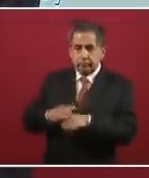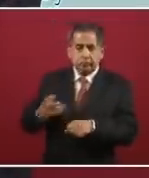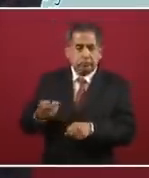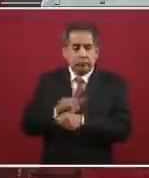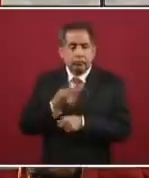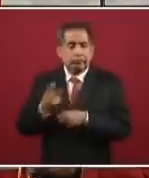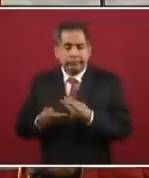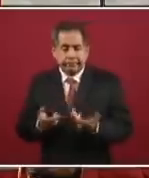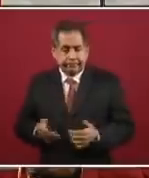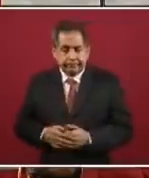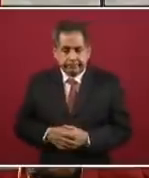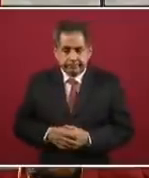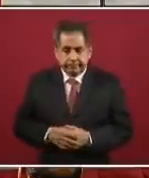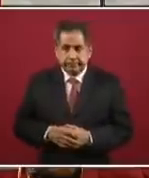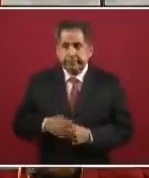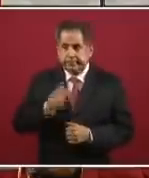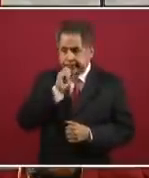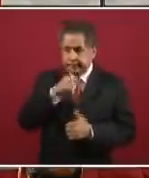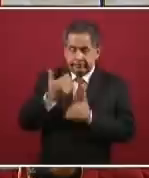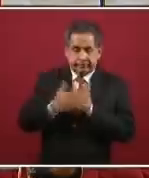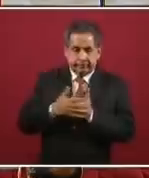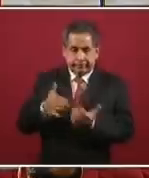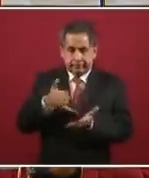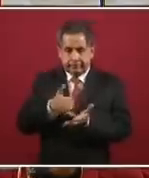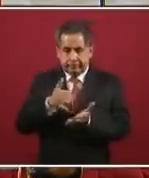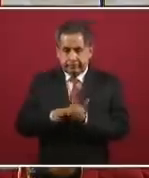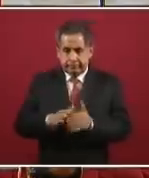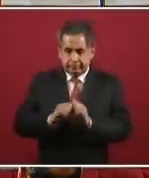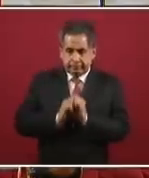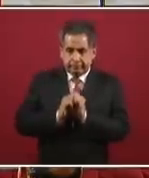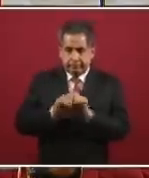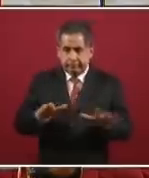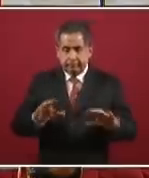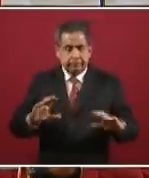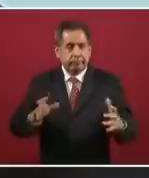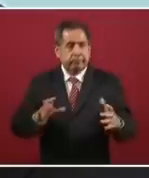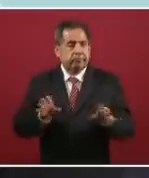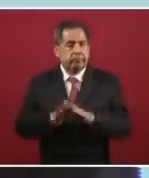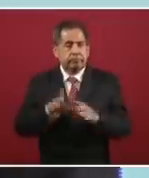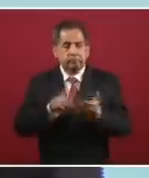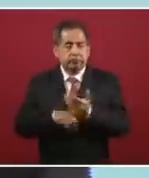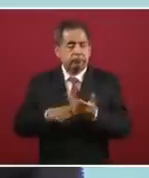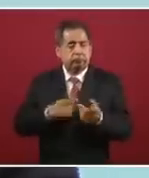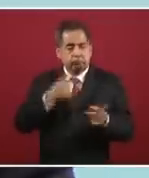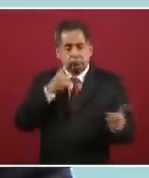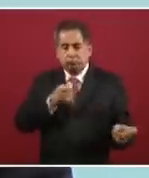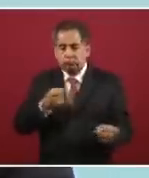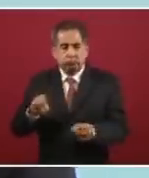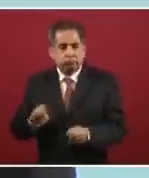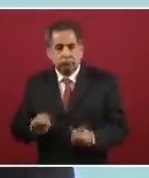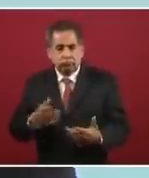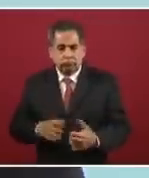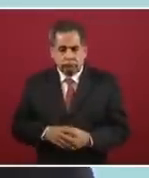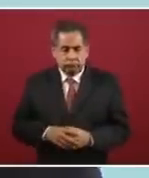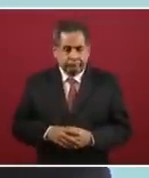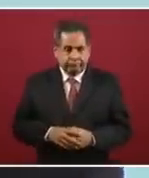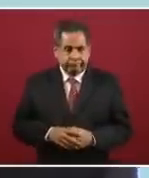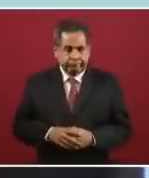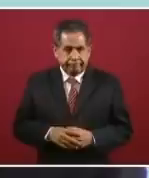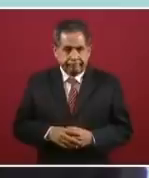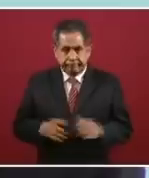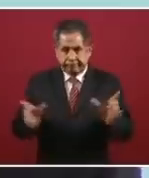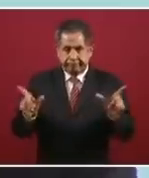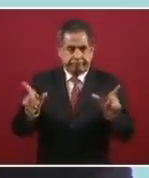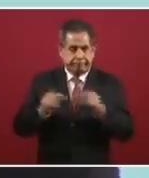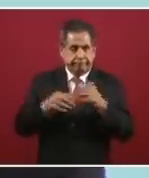lugar, así como la publicación del detalle sobre estas armas. En síntesis,